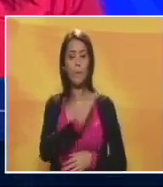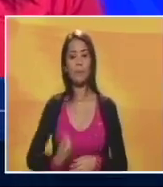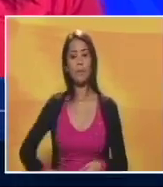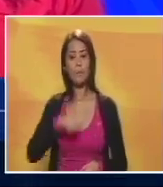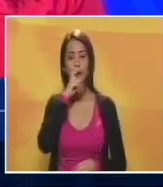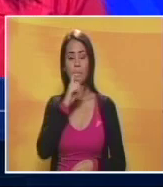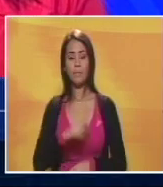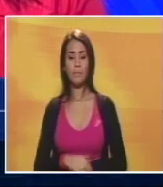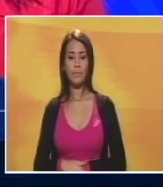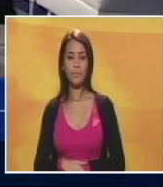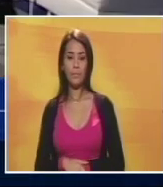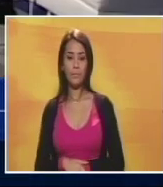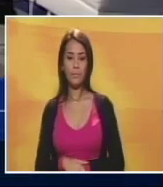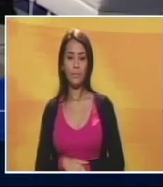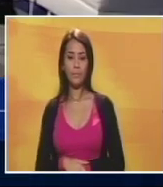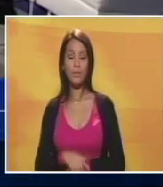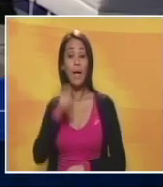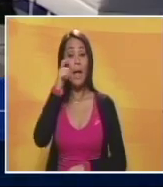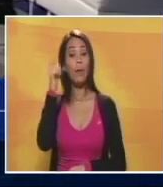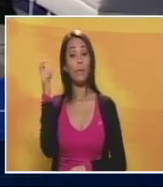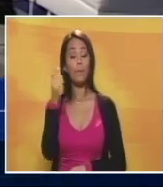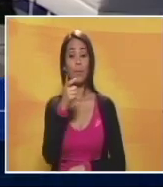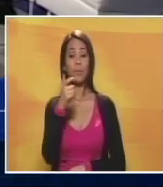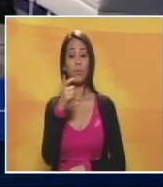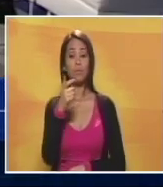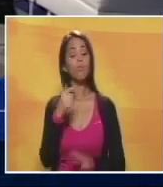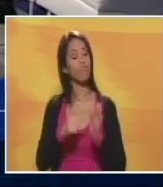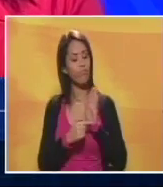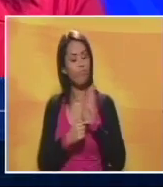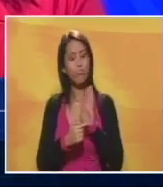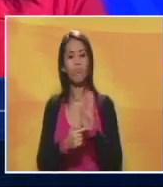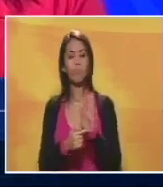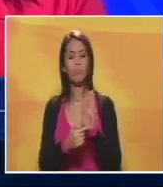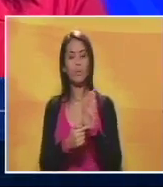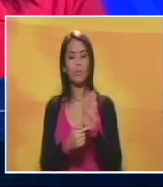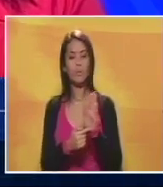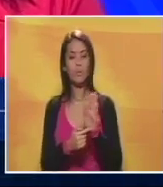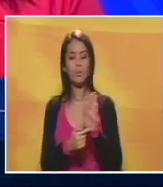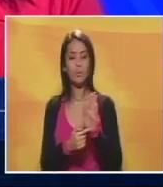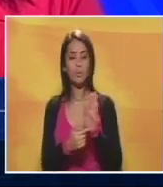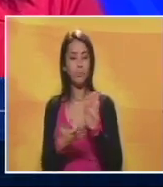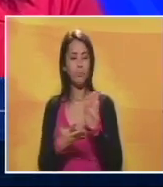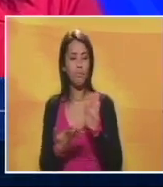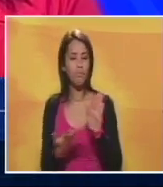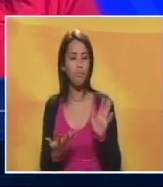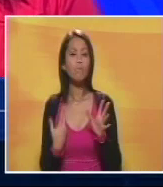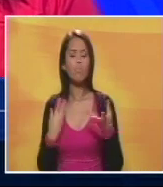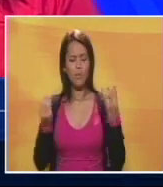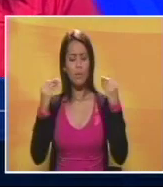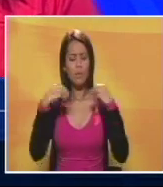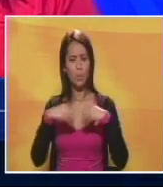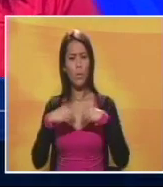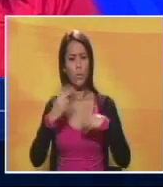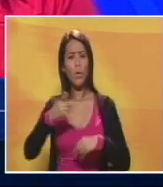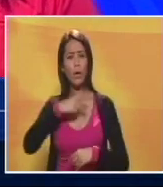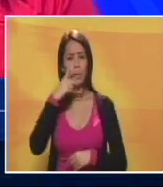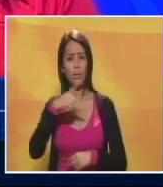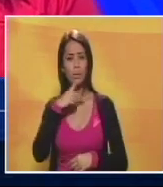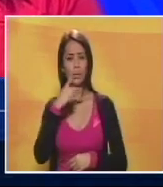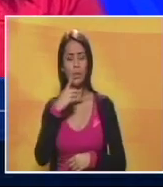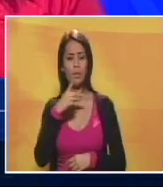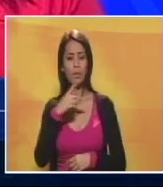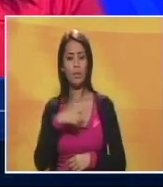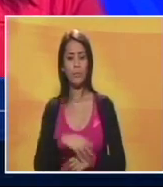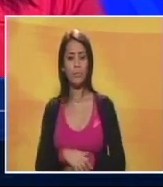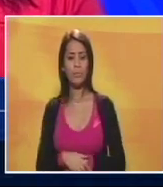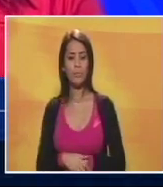Maduro. El pueblo pues ha dado muestras de que está de acuerdo con las políticas que ha venido